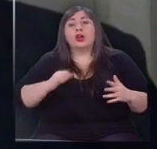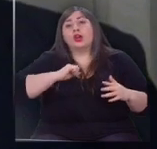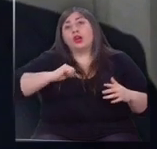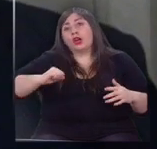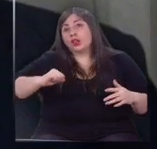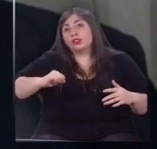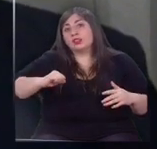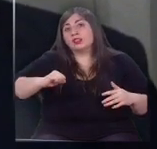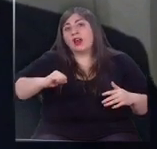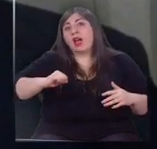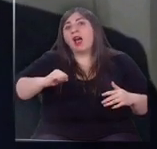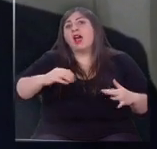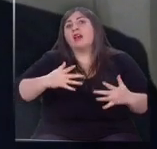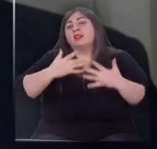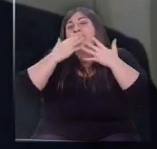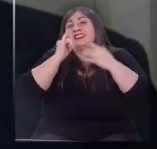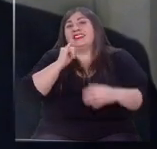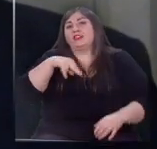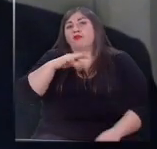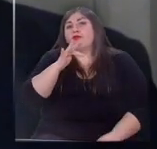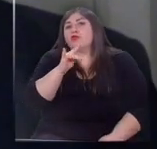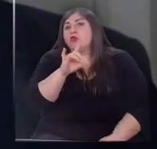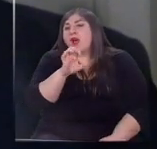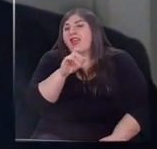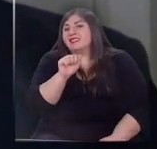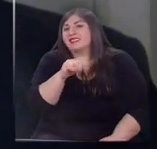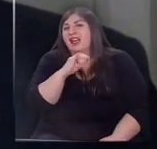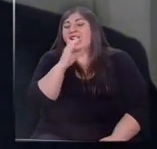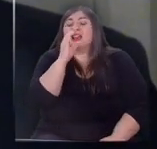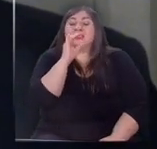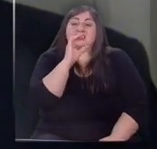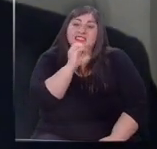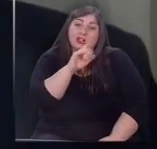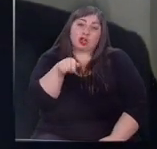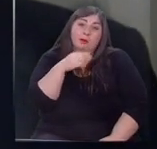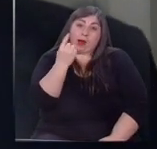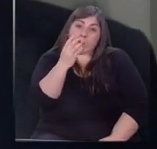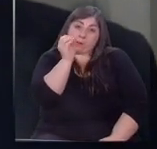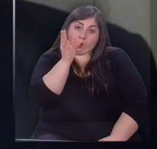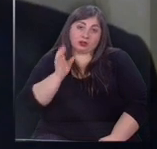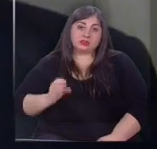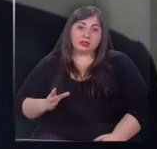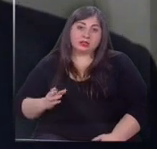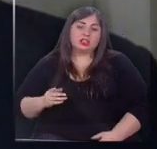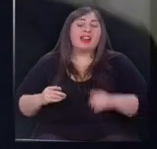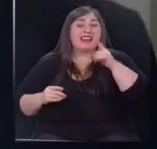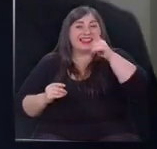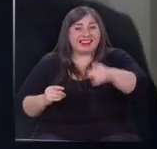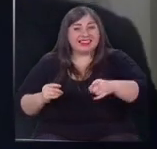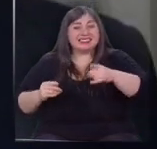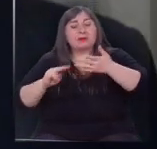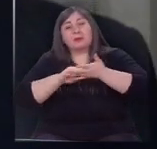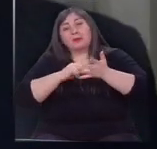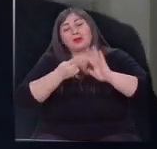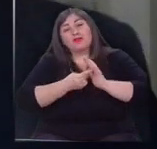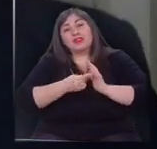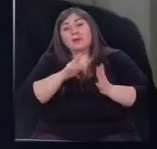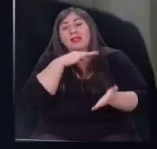la influenza estacional, que es del 0,1%. Ahora, esa letalidad